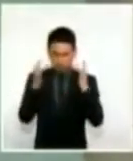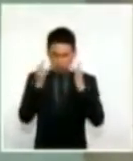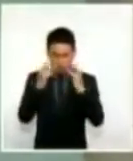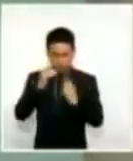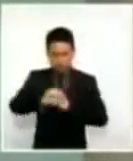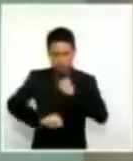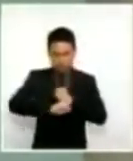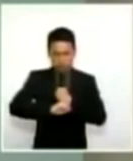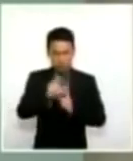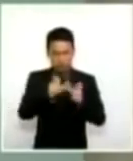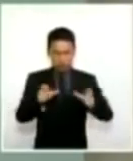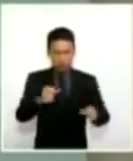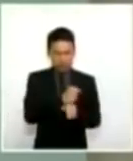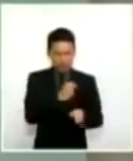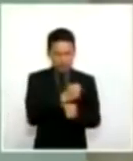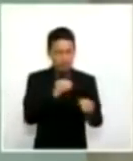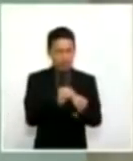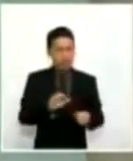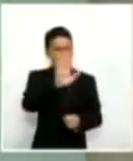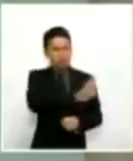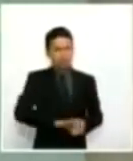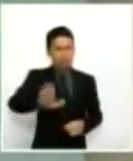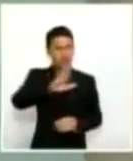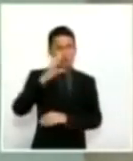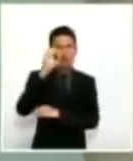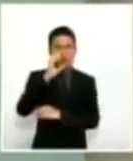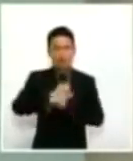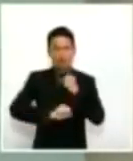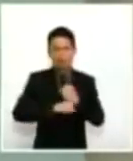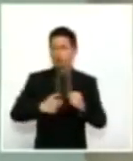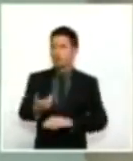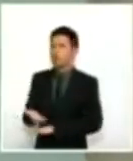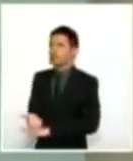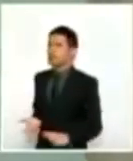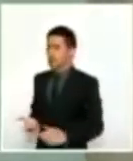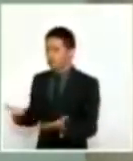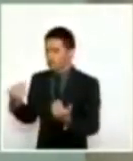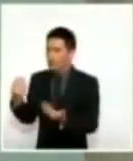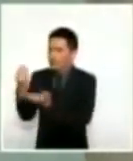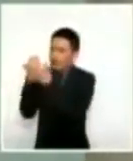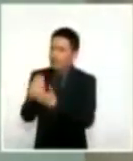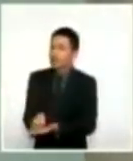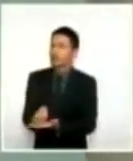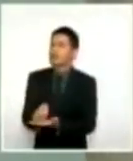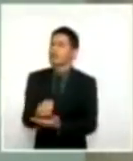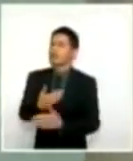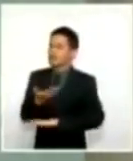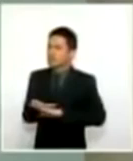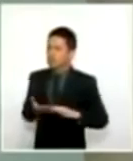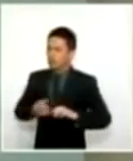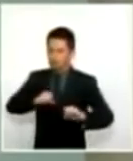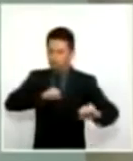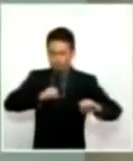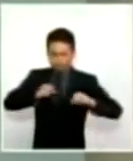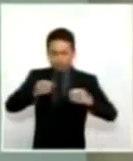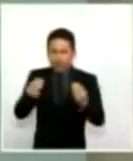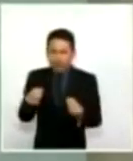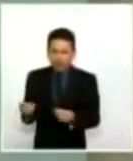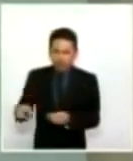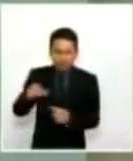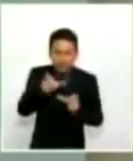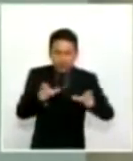apoyo de los trabajadores y del pueblo colombiano, les exijo garantías para el movimiento sindical, para